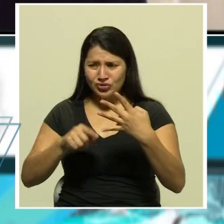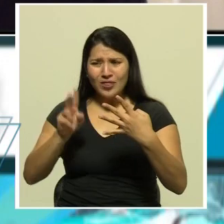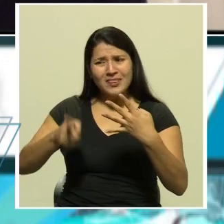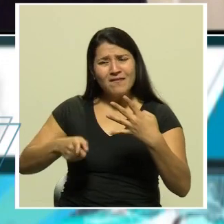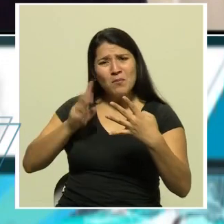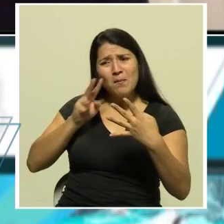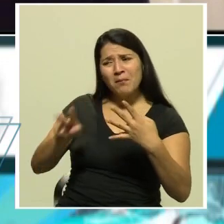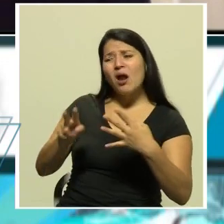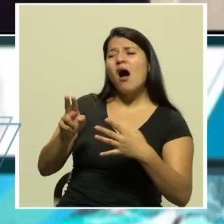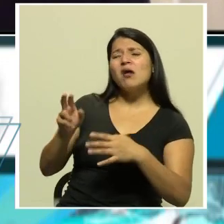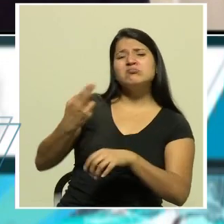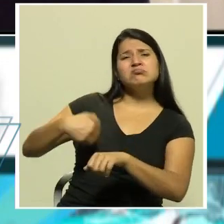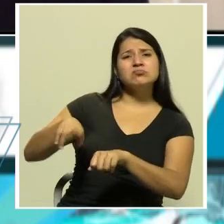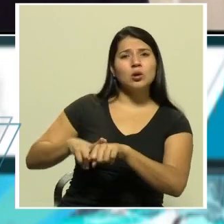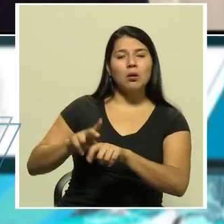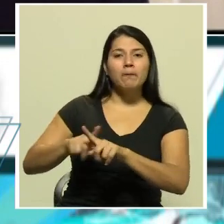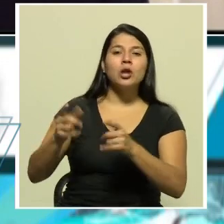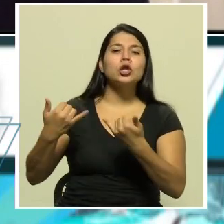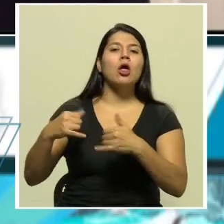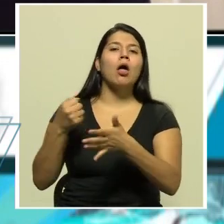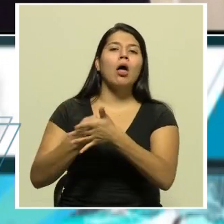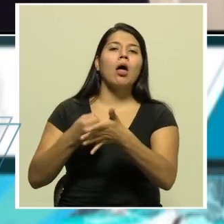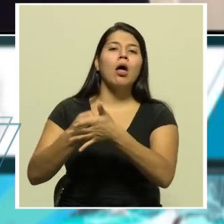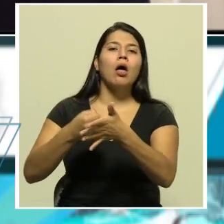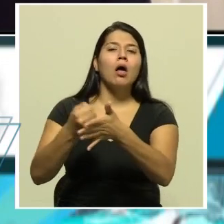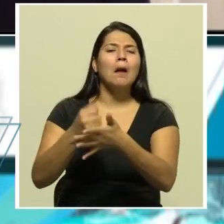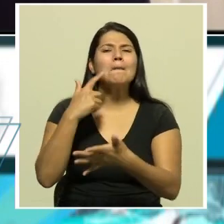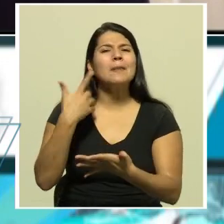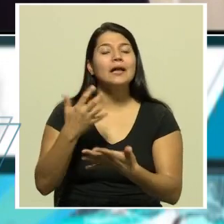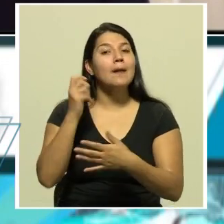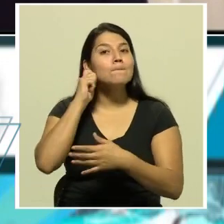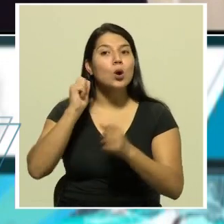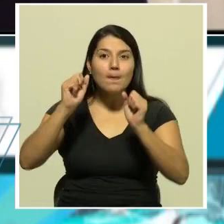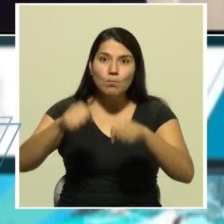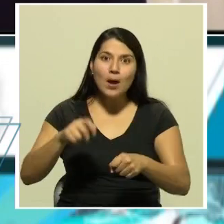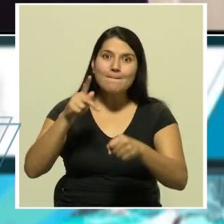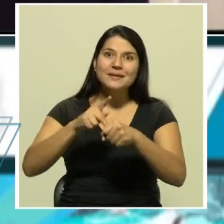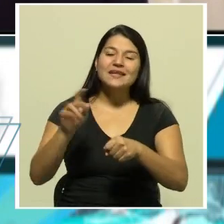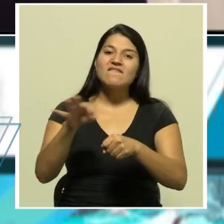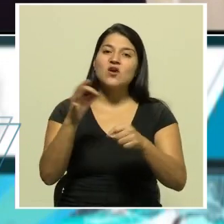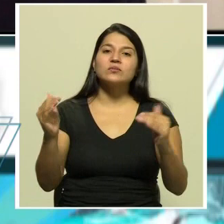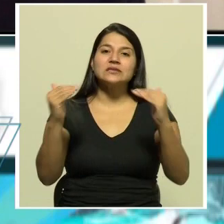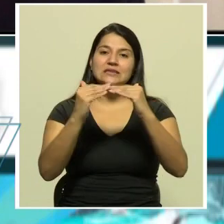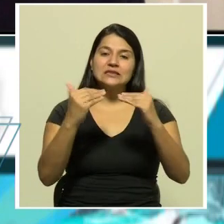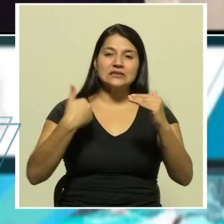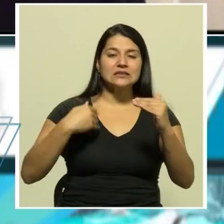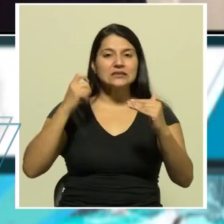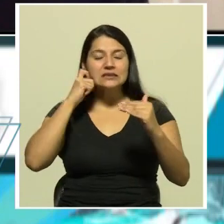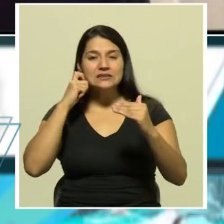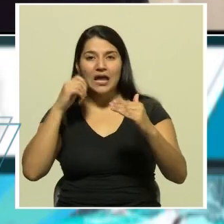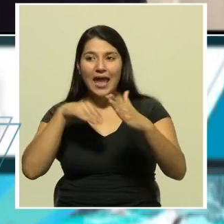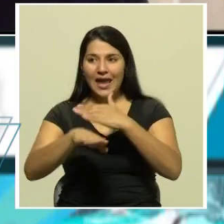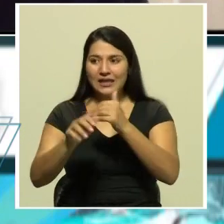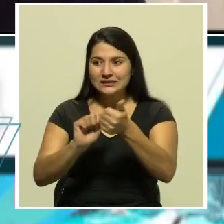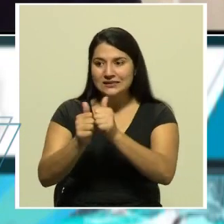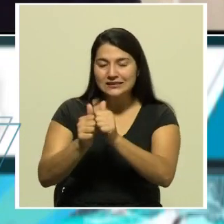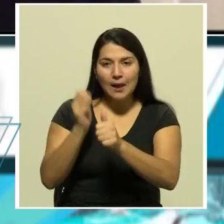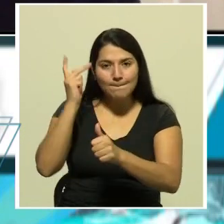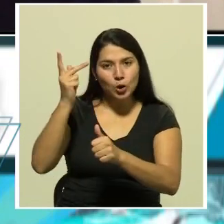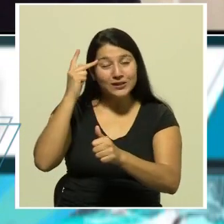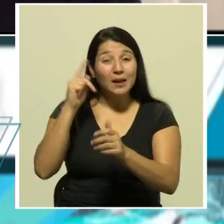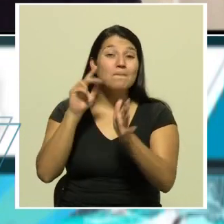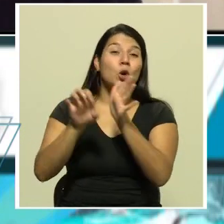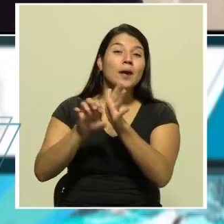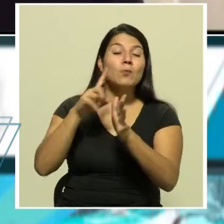embargo, todavía estamos peleando porque las mujeres puedan participar paritariamente en contienda política, por ejemplo, por las